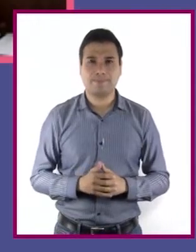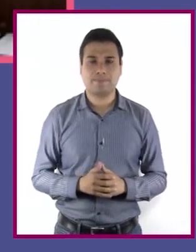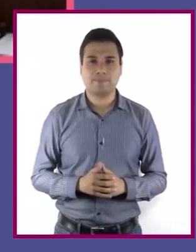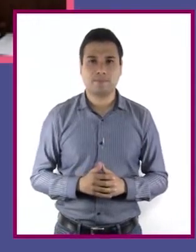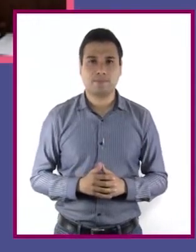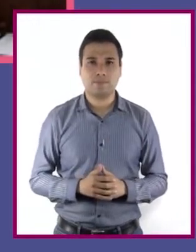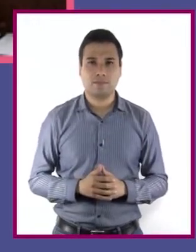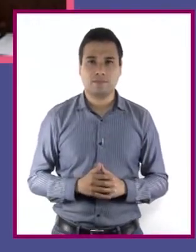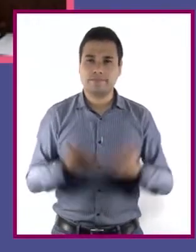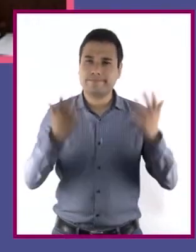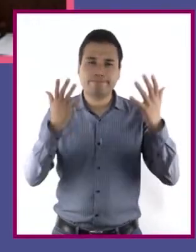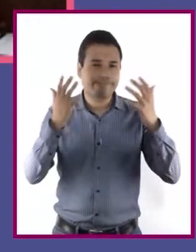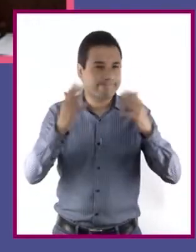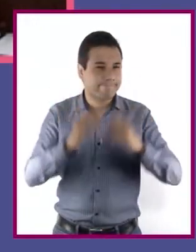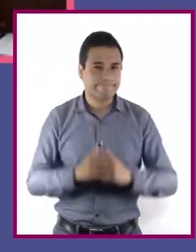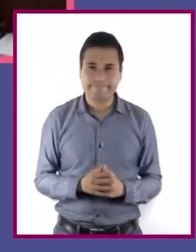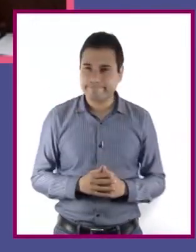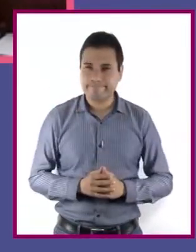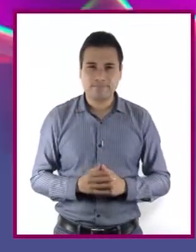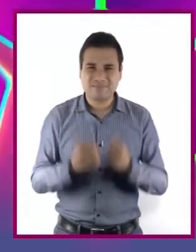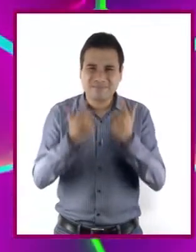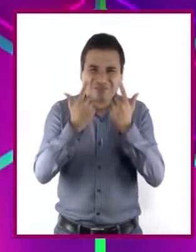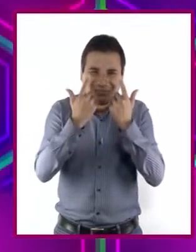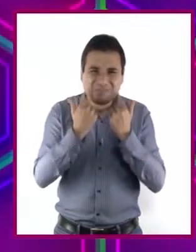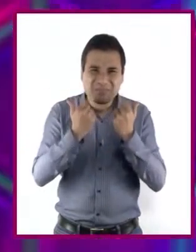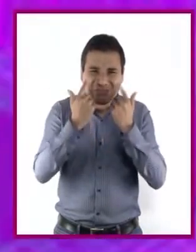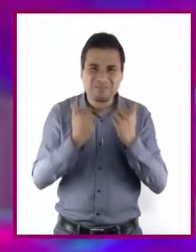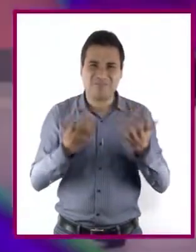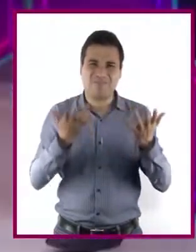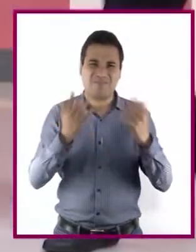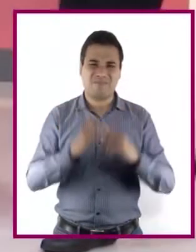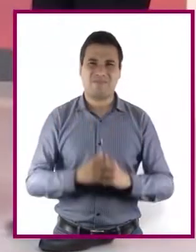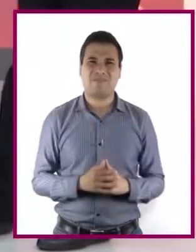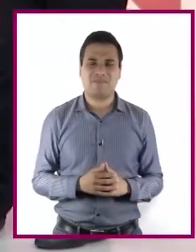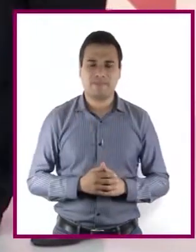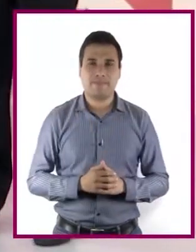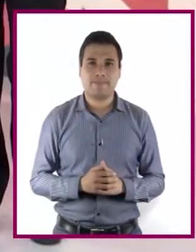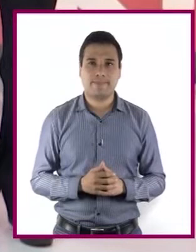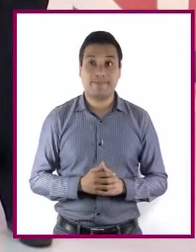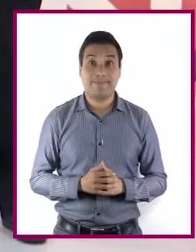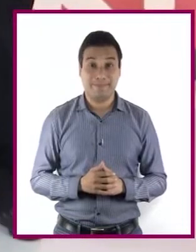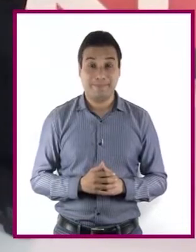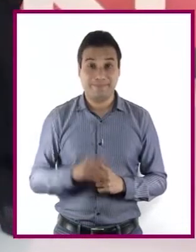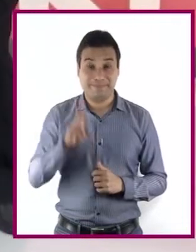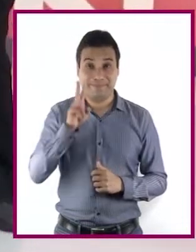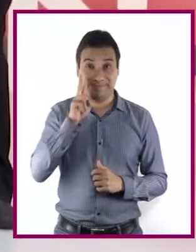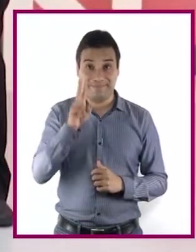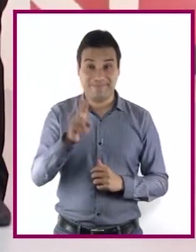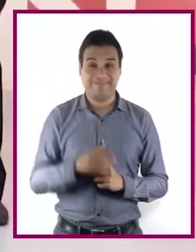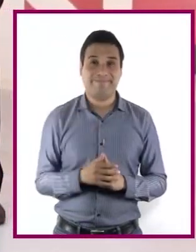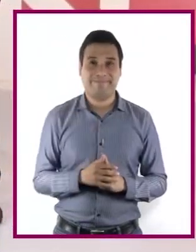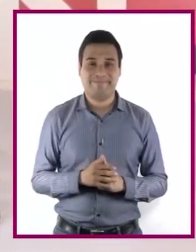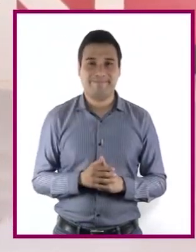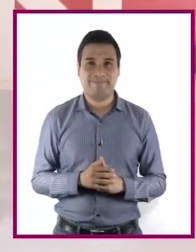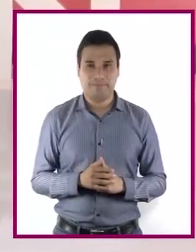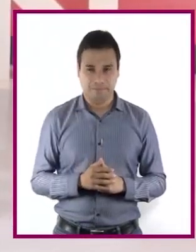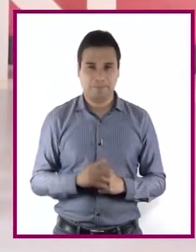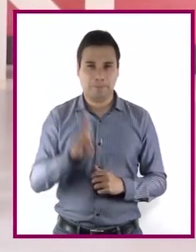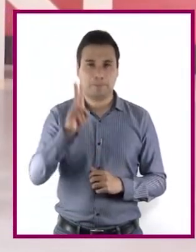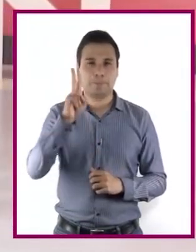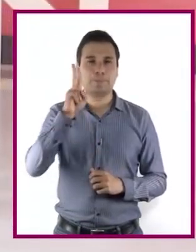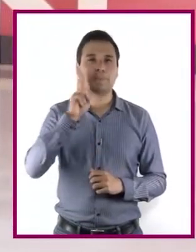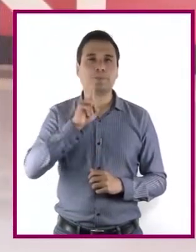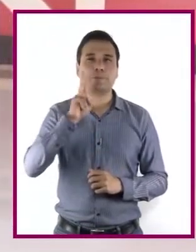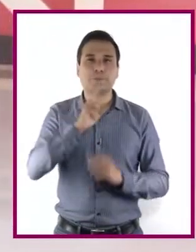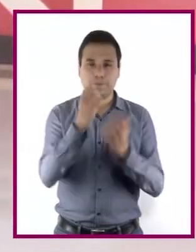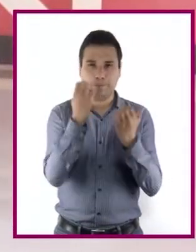No aguantas nada. Pues bien, como deseamos, aprovechemos esta adaptación para